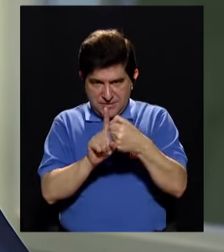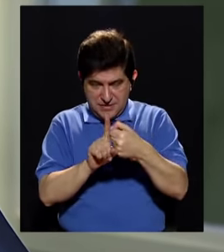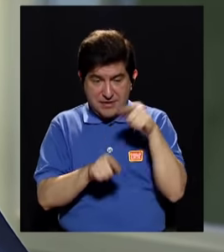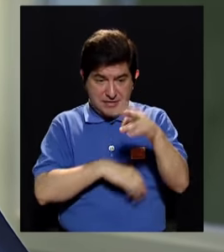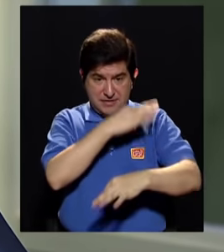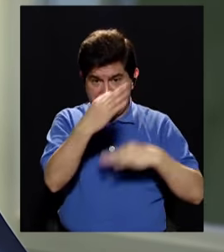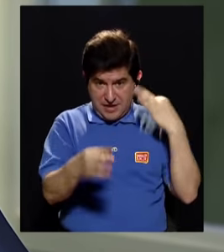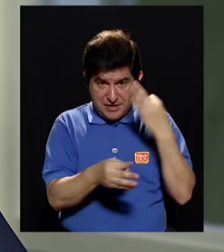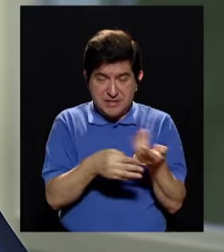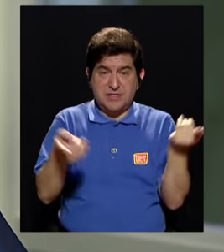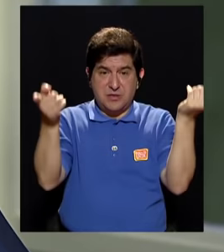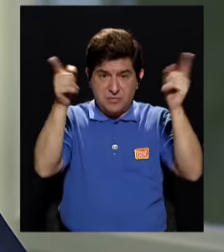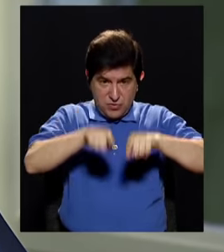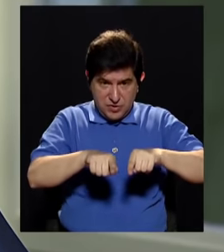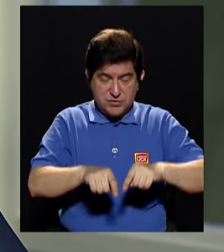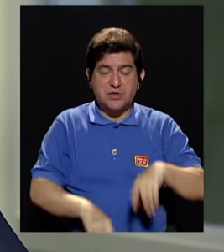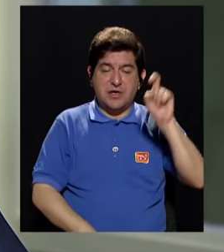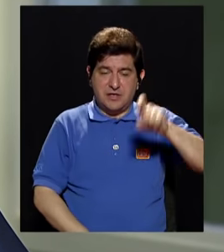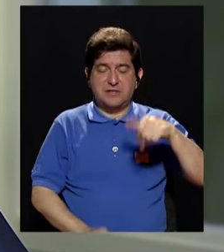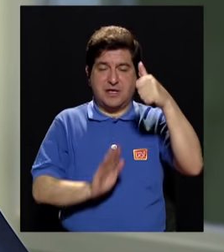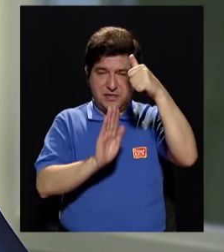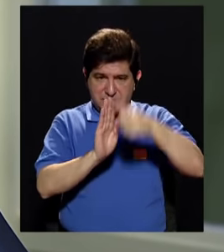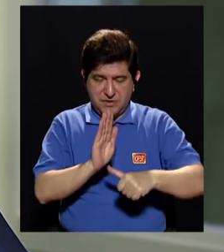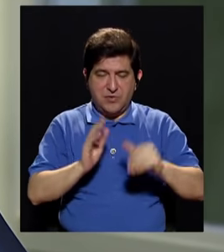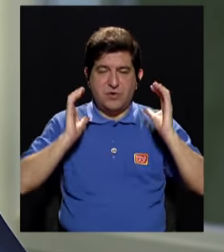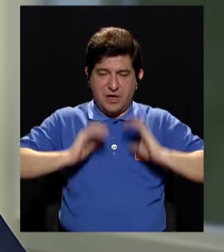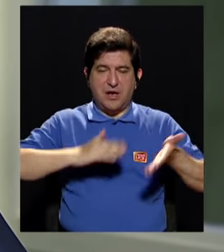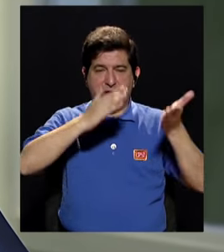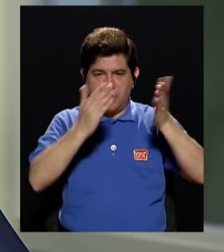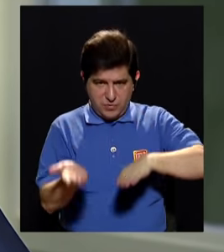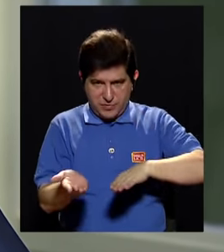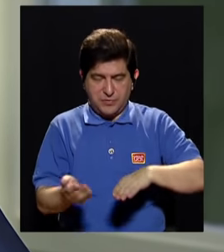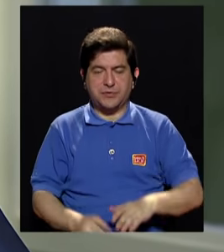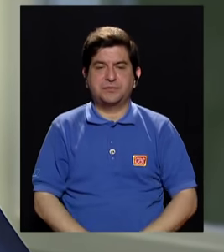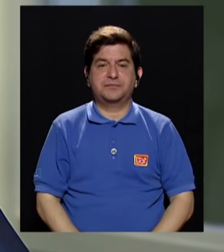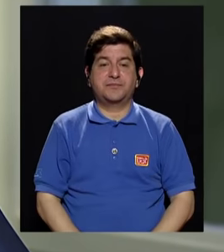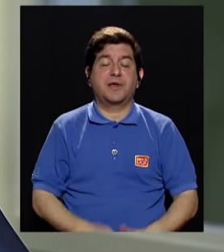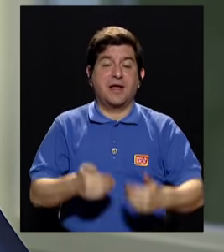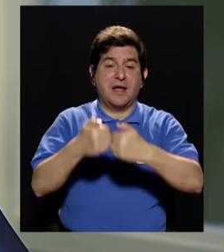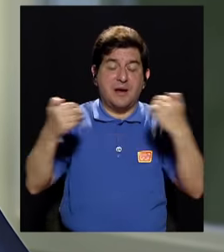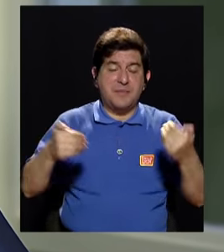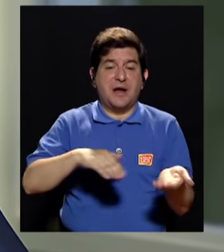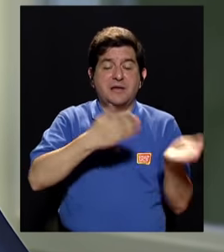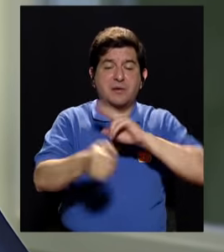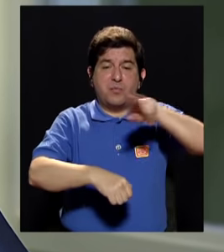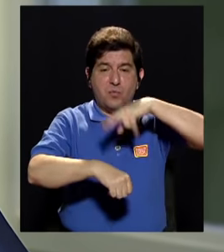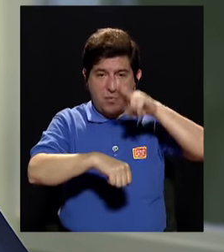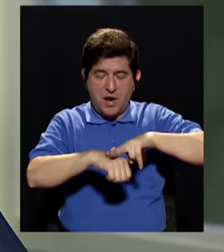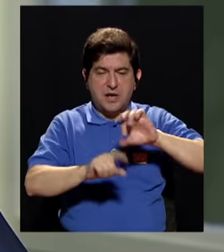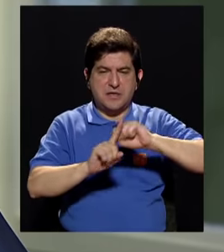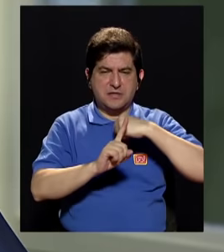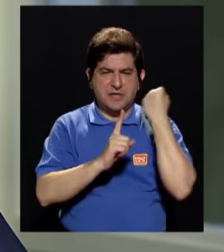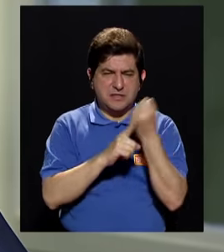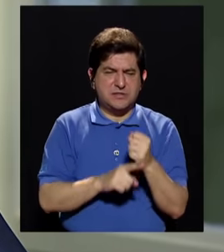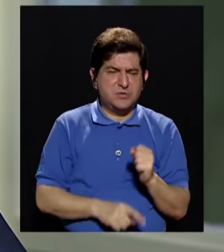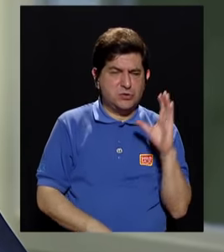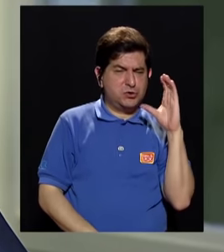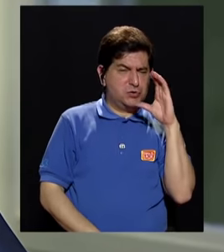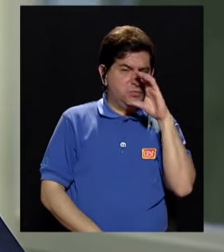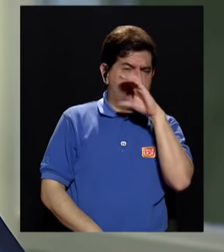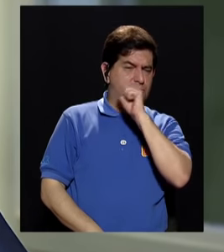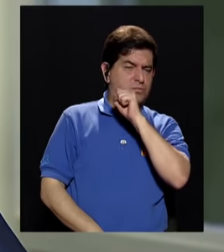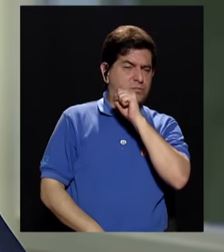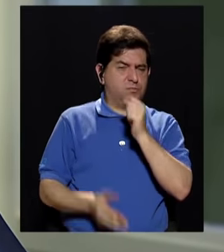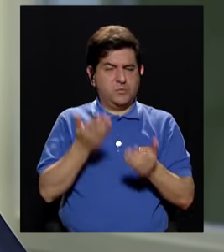muertes de este tipo que ocurr en este país hay que hacerles autopía médico legal aparte la muerte natural que ocurre en una forma sospechosa